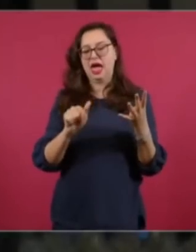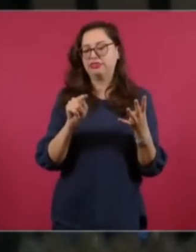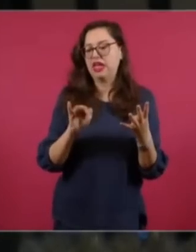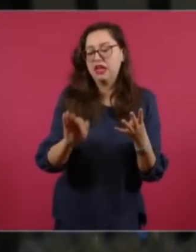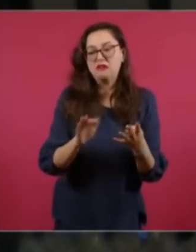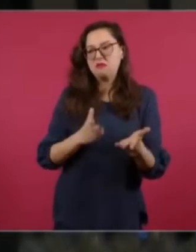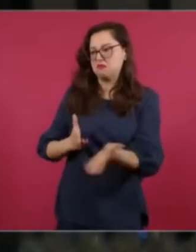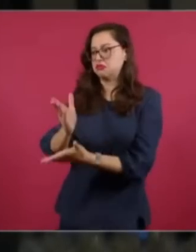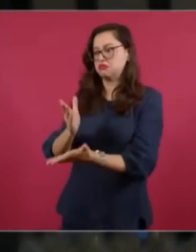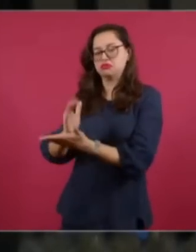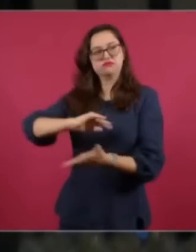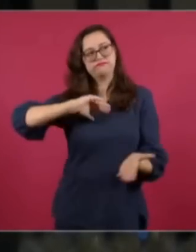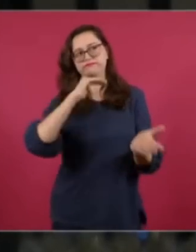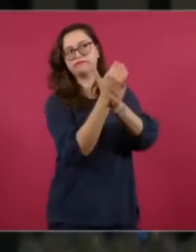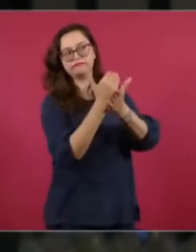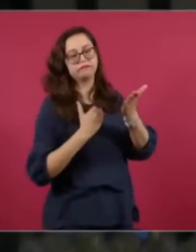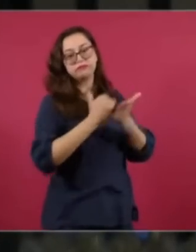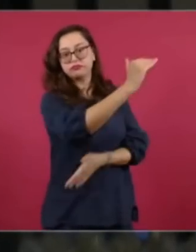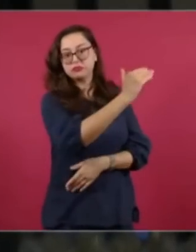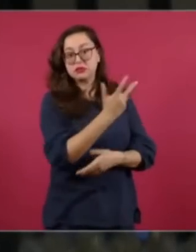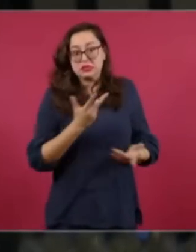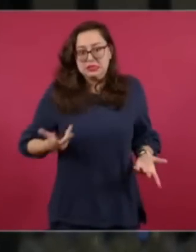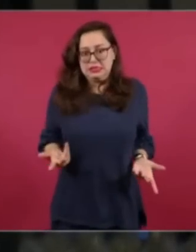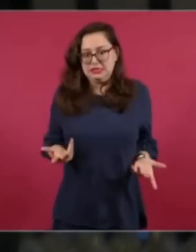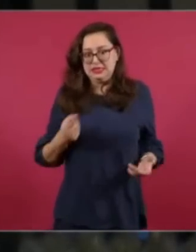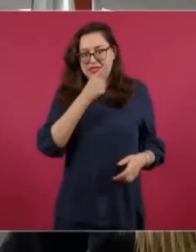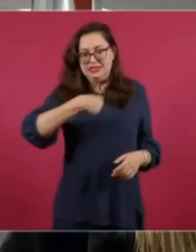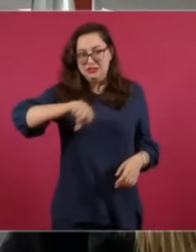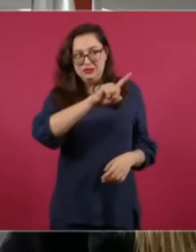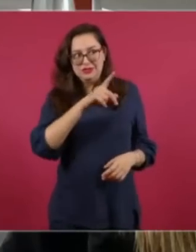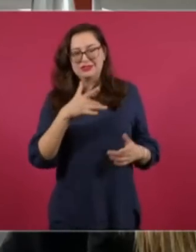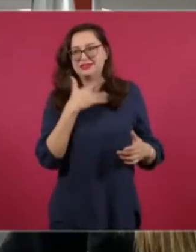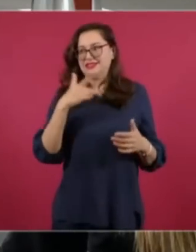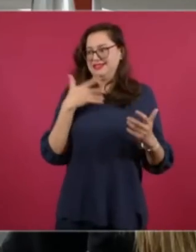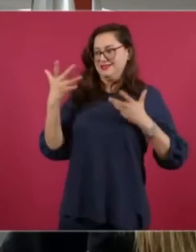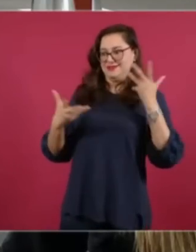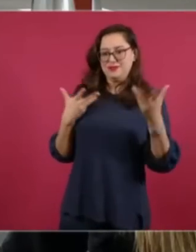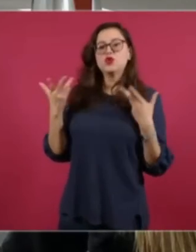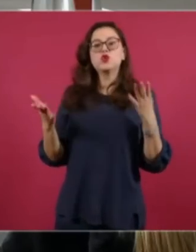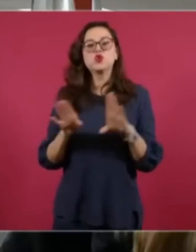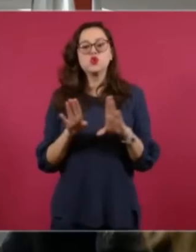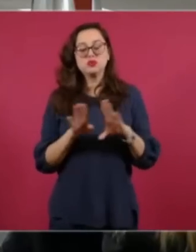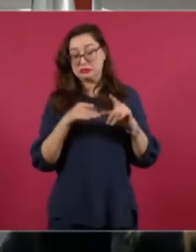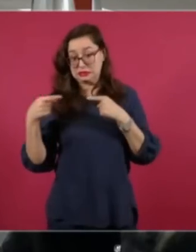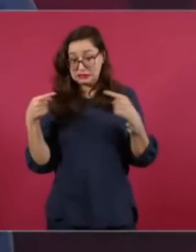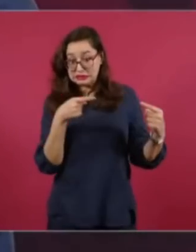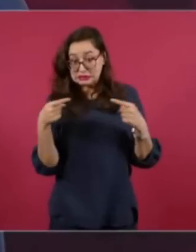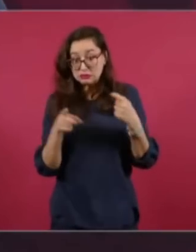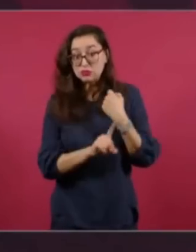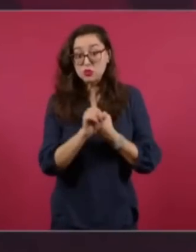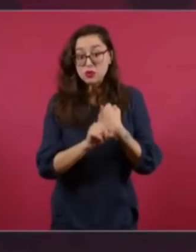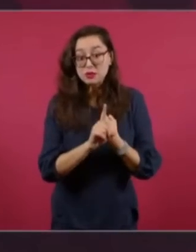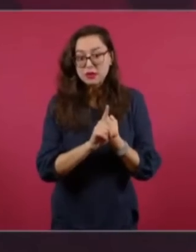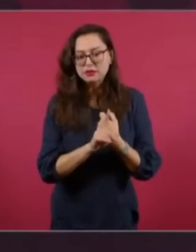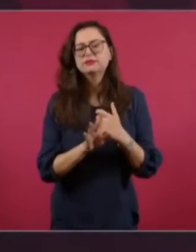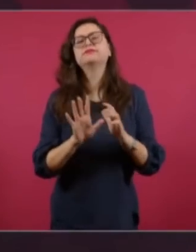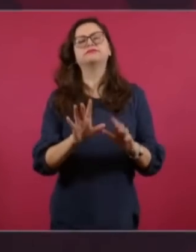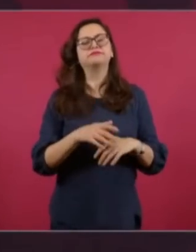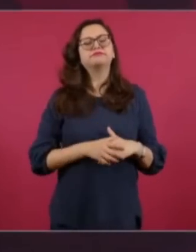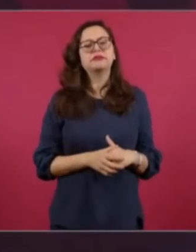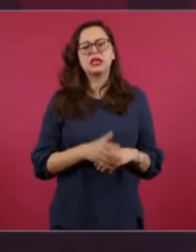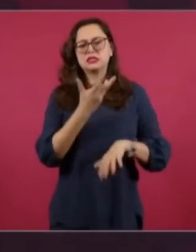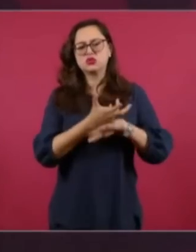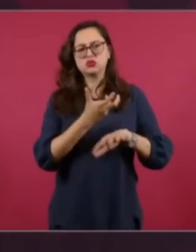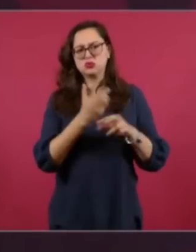estatus tienen en este momento? Si hay también tensión o pausa con estas agencias. Muchas gracias. Se sigue manteniendo la relación con el gobierno de Estados